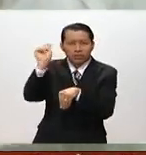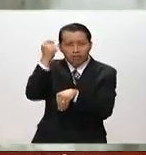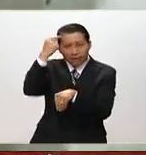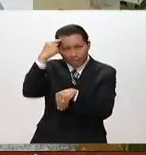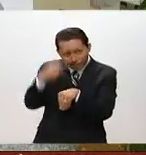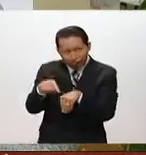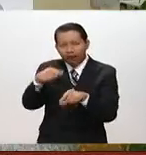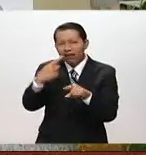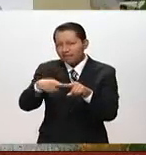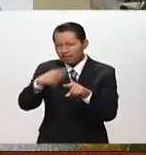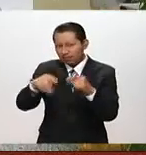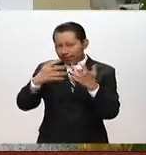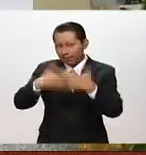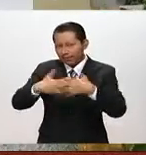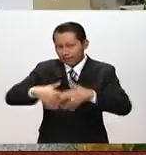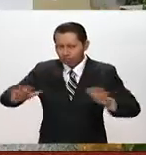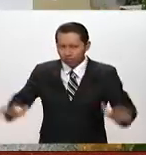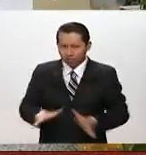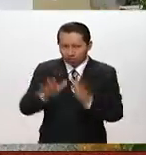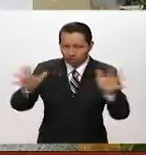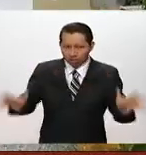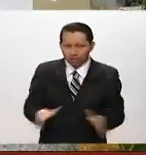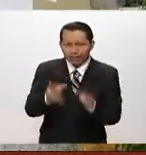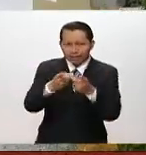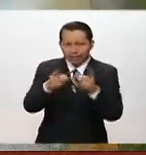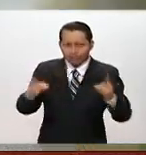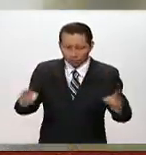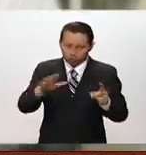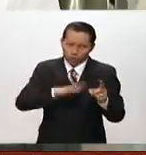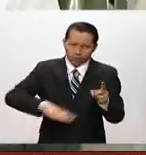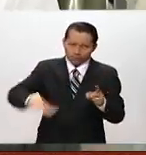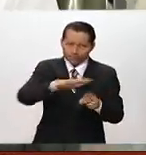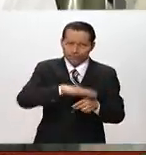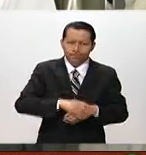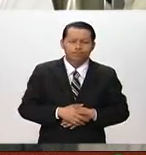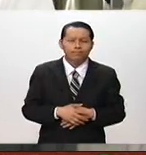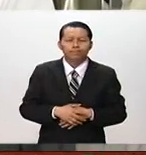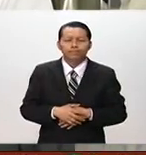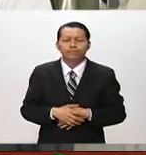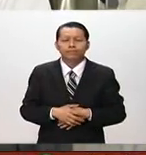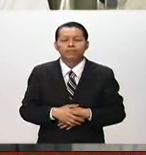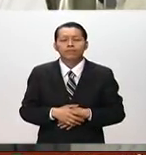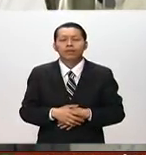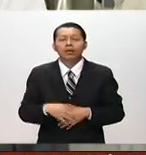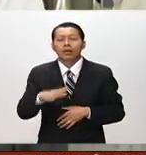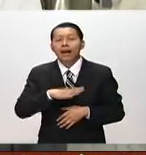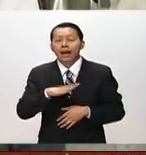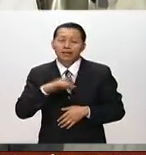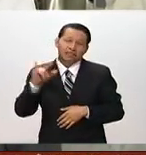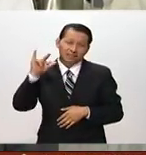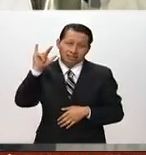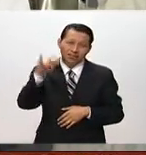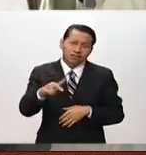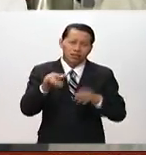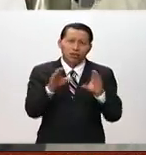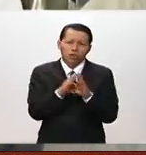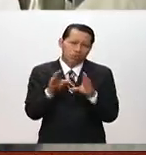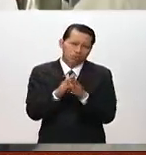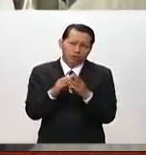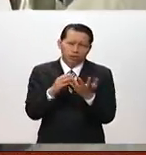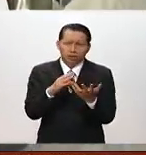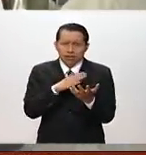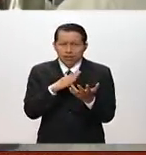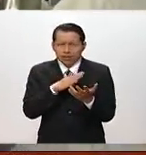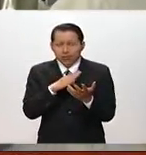productivo, lo que impulsa el desarrollo en la región del Bajío. Todo el sector aeronáutico que se ha establecido pues,